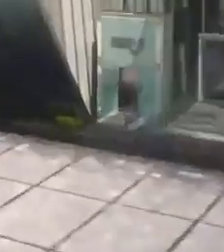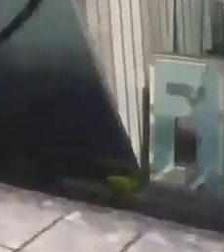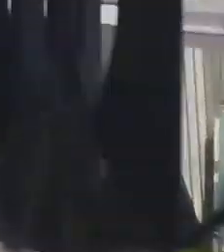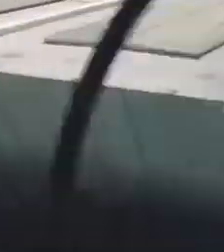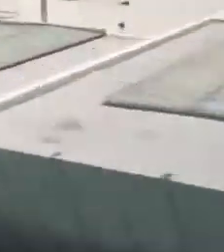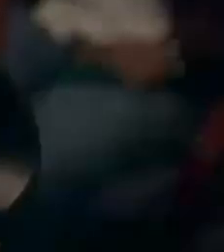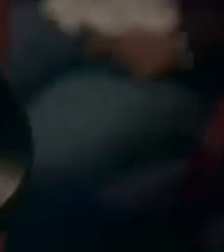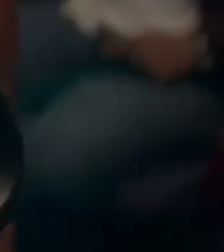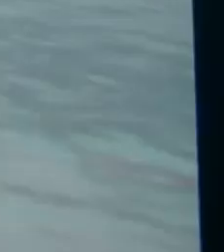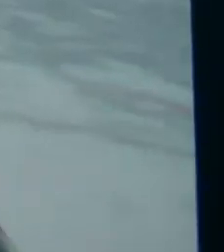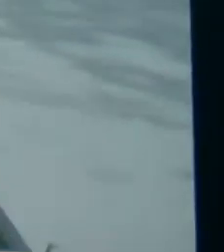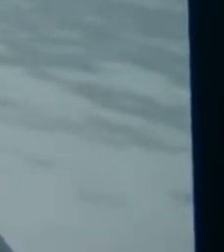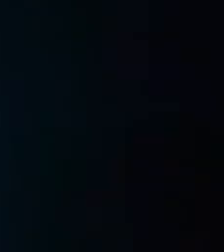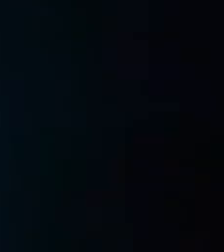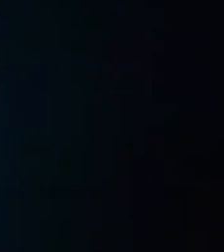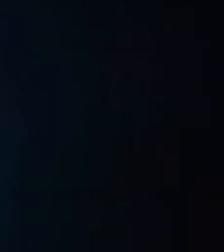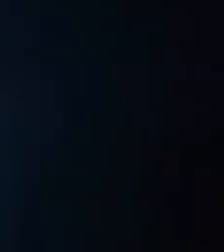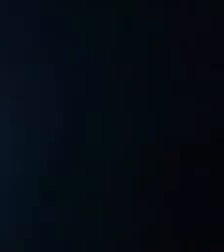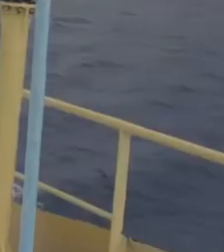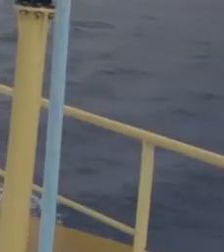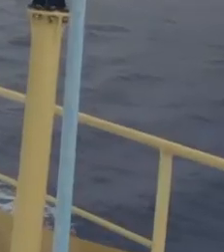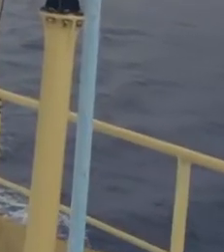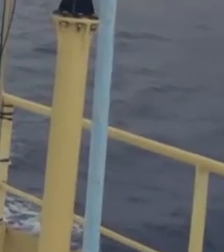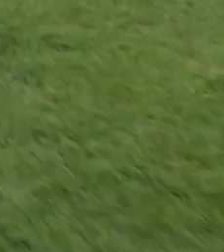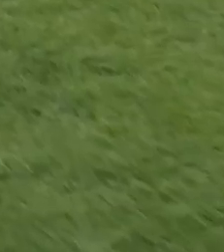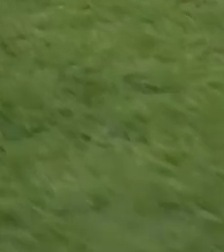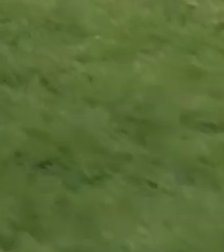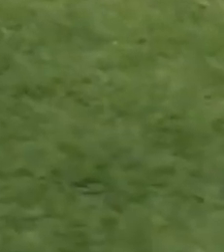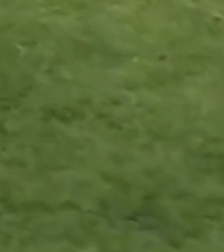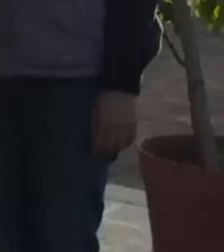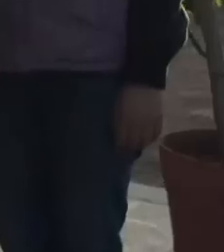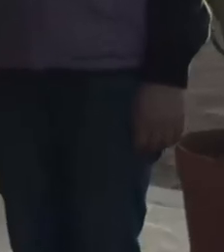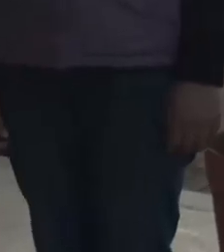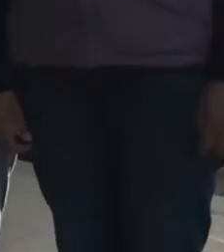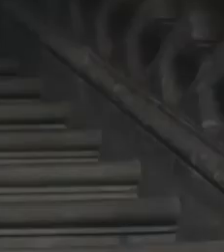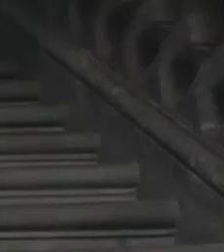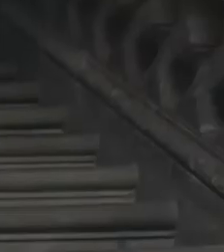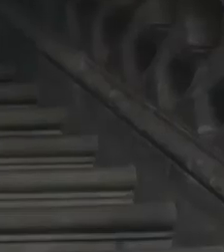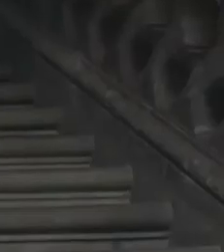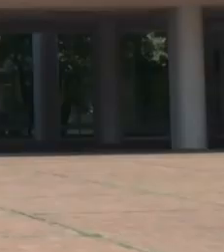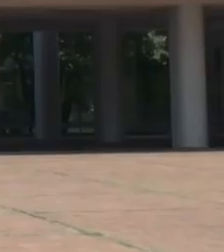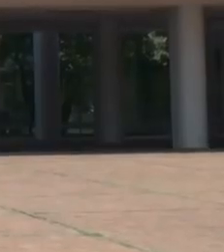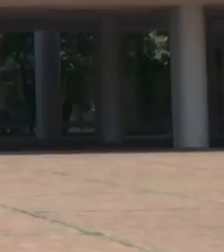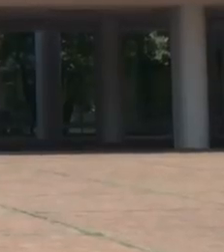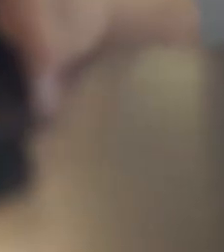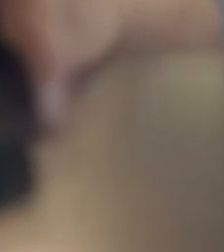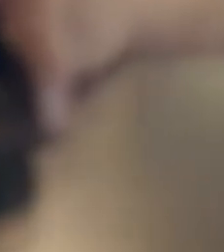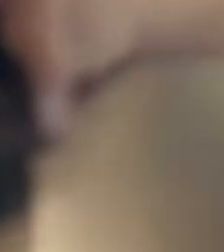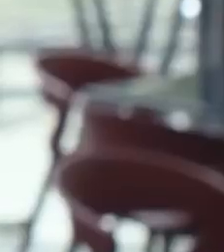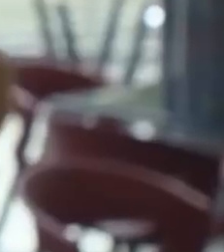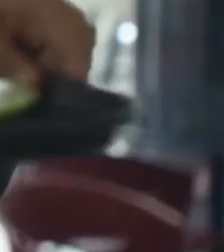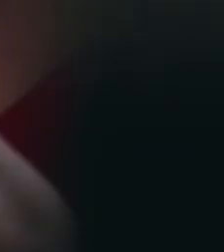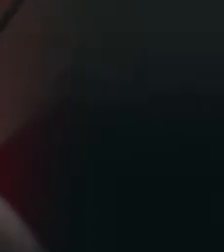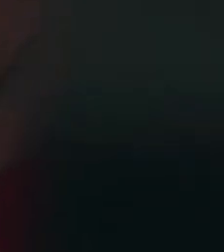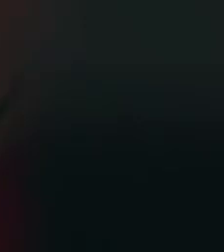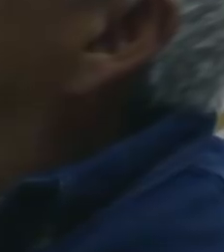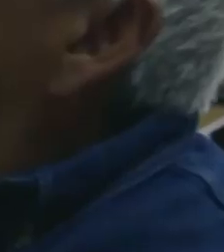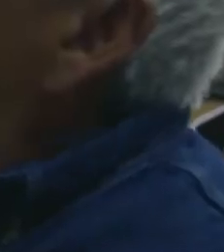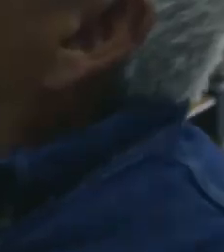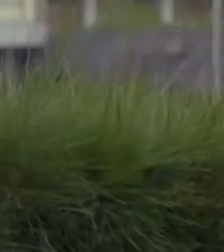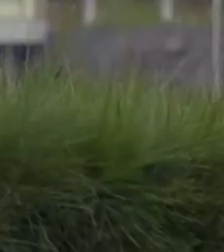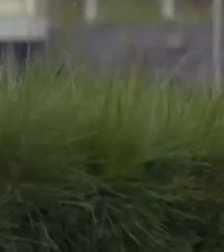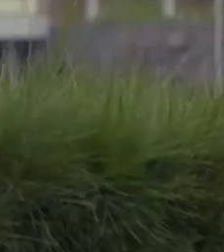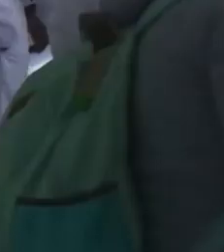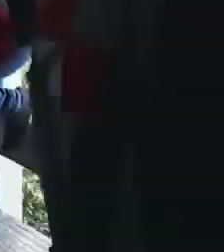pero la riqueza más grande que tiene la unam para su gente actuamos en el mundo desde nuestro entorno desde la identidad que cada uno crea